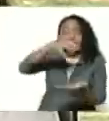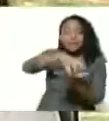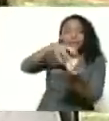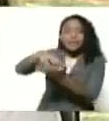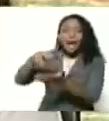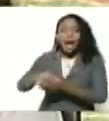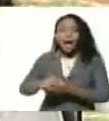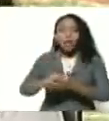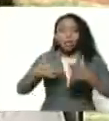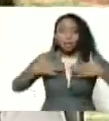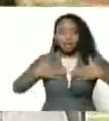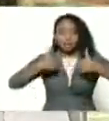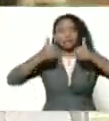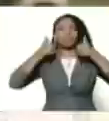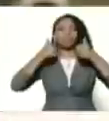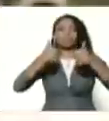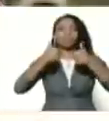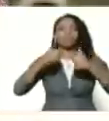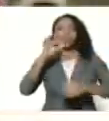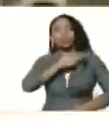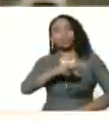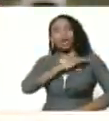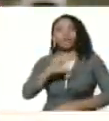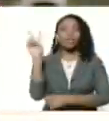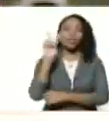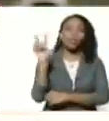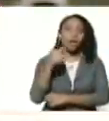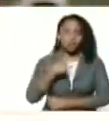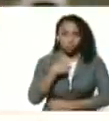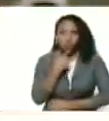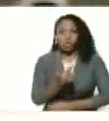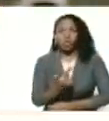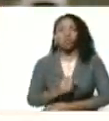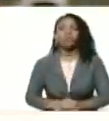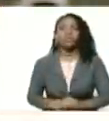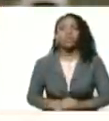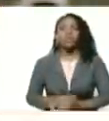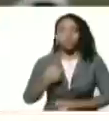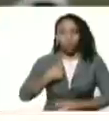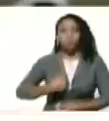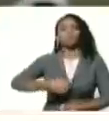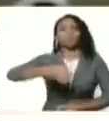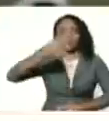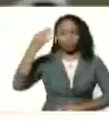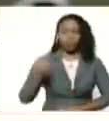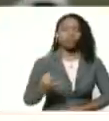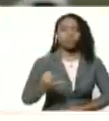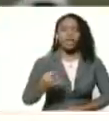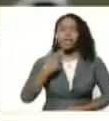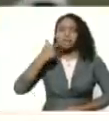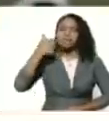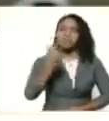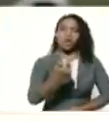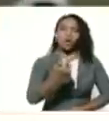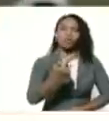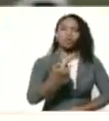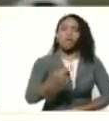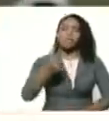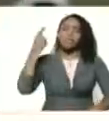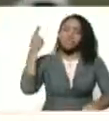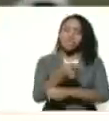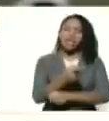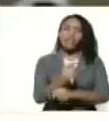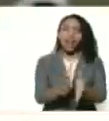bienestar socialista de Venezuela? Yo digo, afirmo y así decreto, debe ser